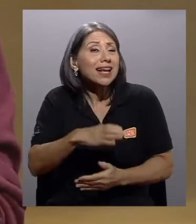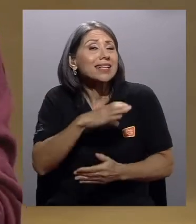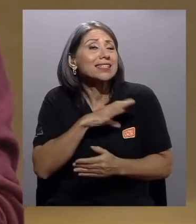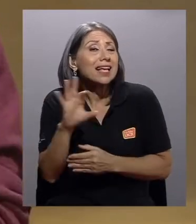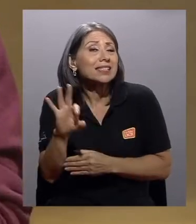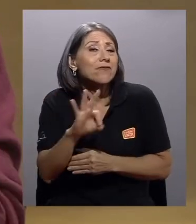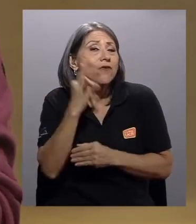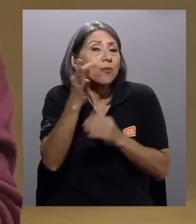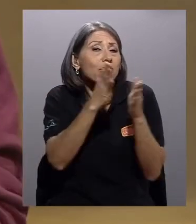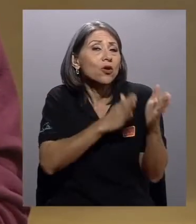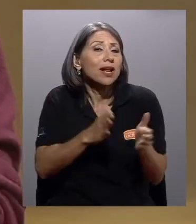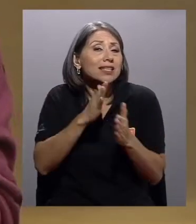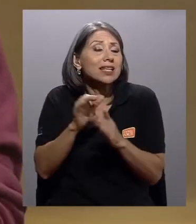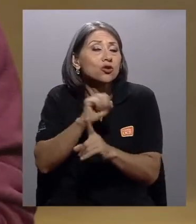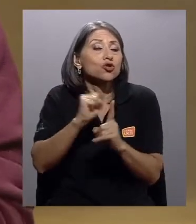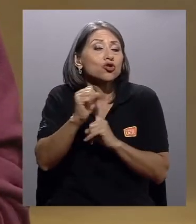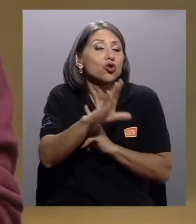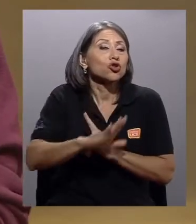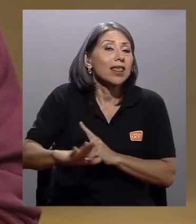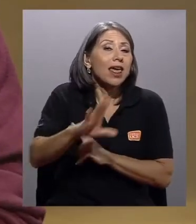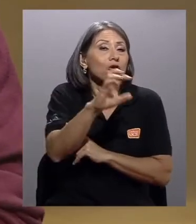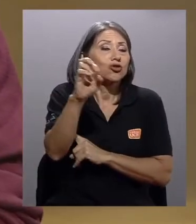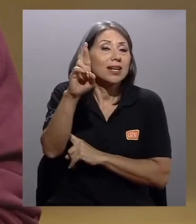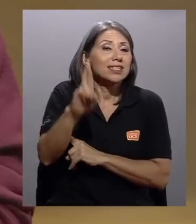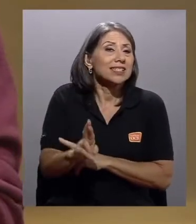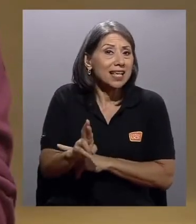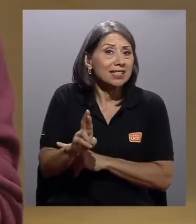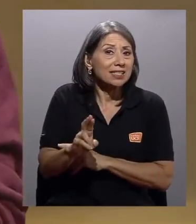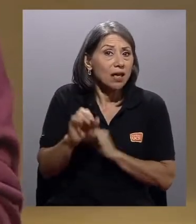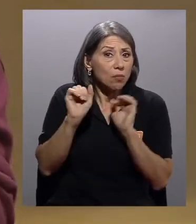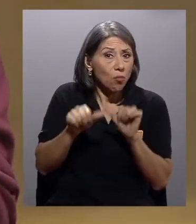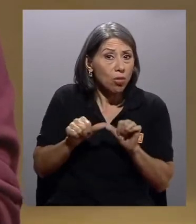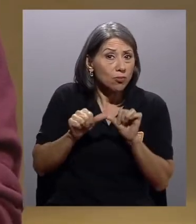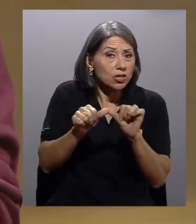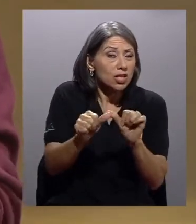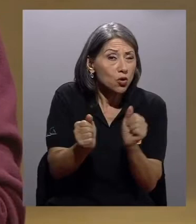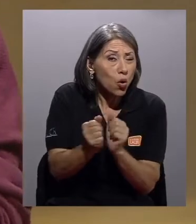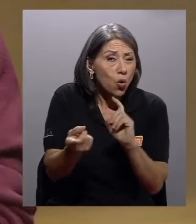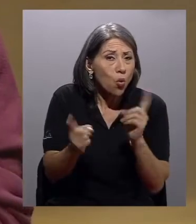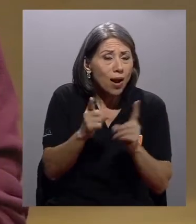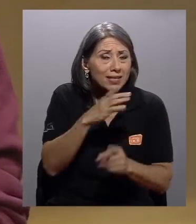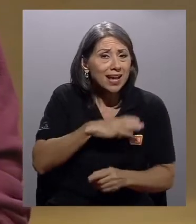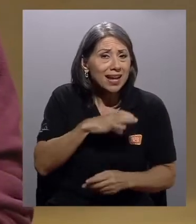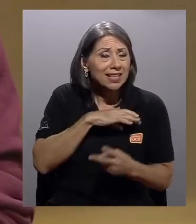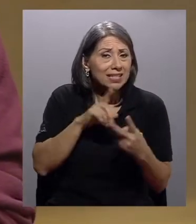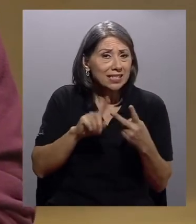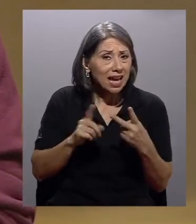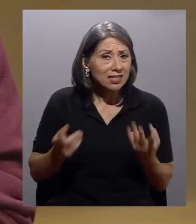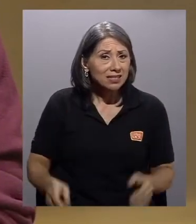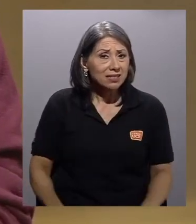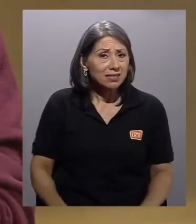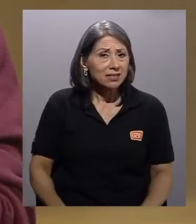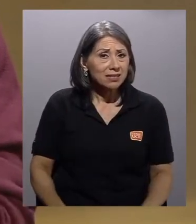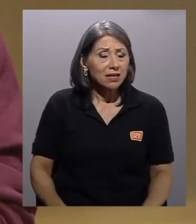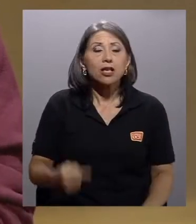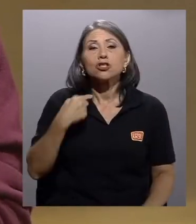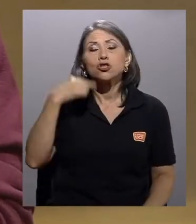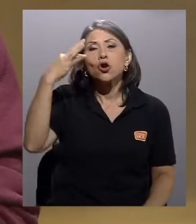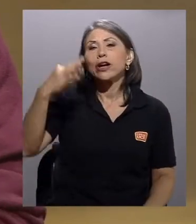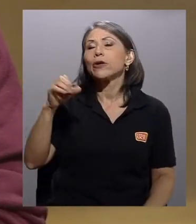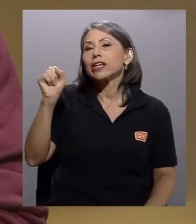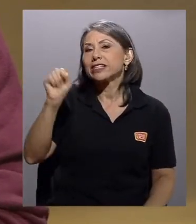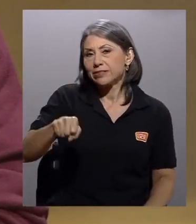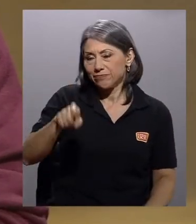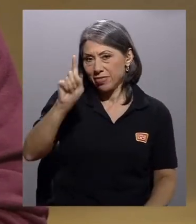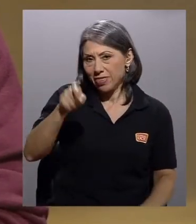forma de organización de la sociedad costarricense, cuáles de esas características, y yo creo que si hay algo que retomar, lo que hay que